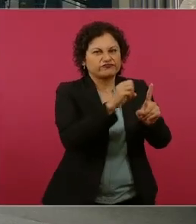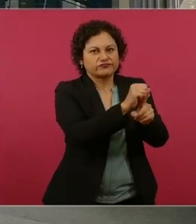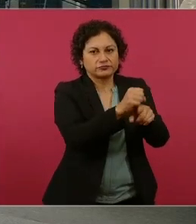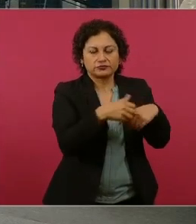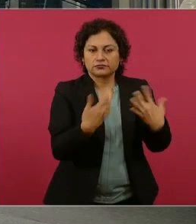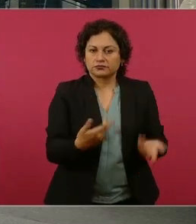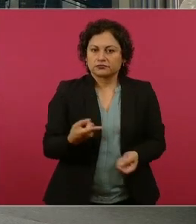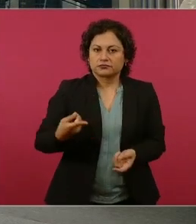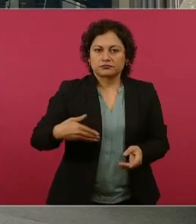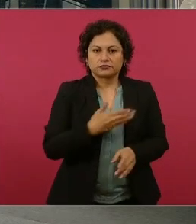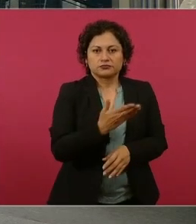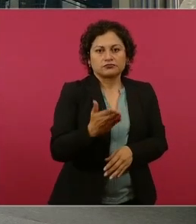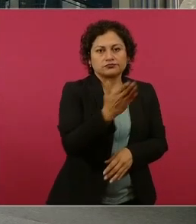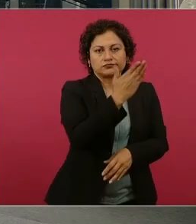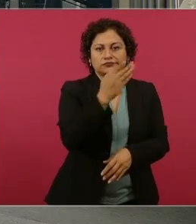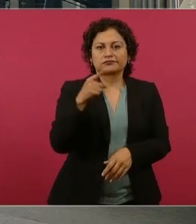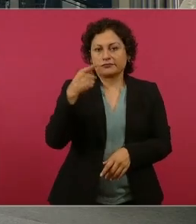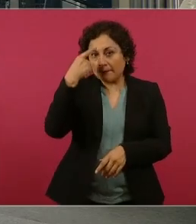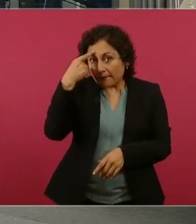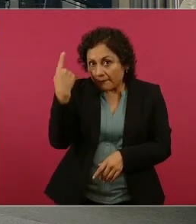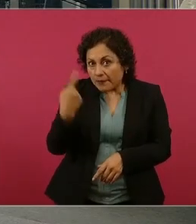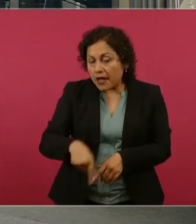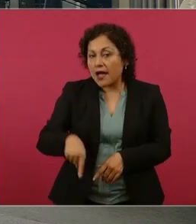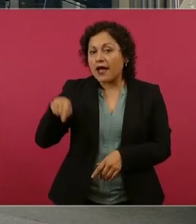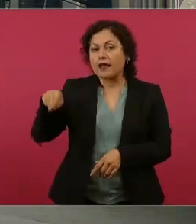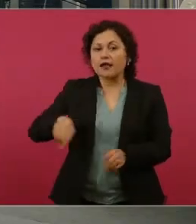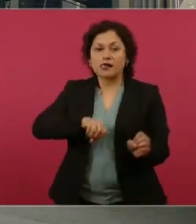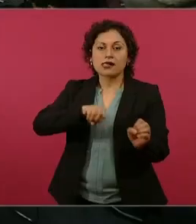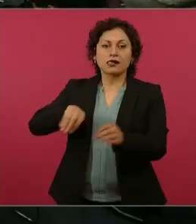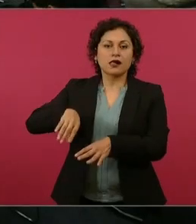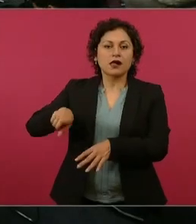el hambre, la pobreza,